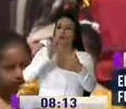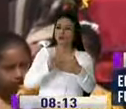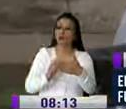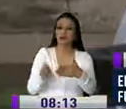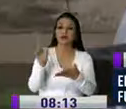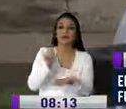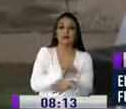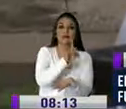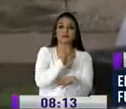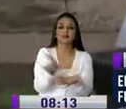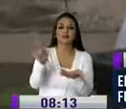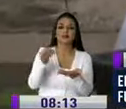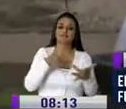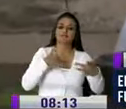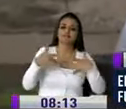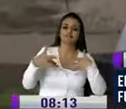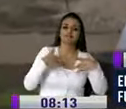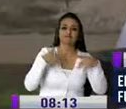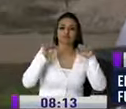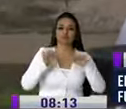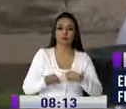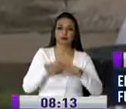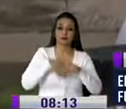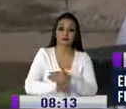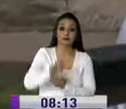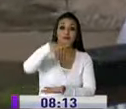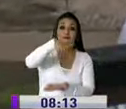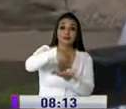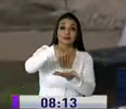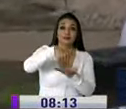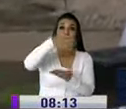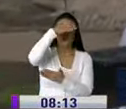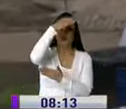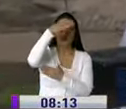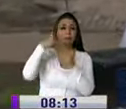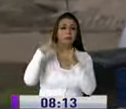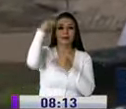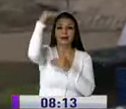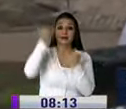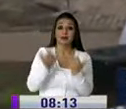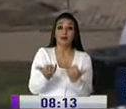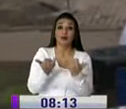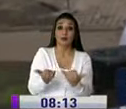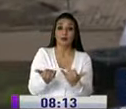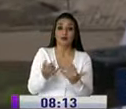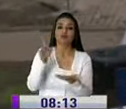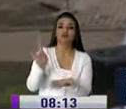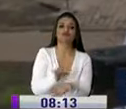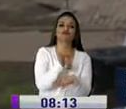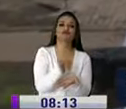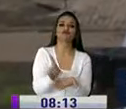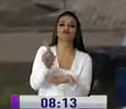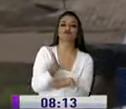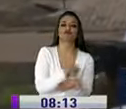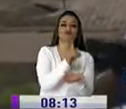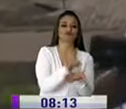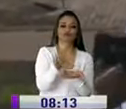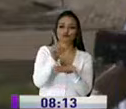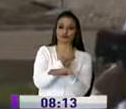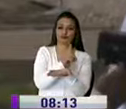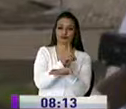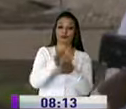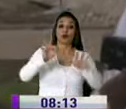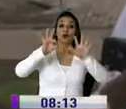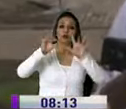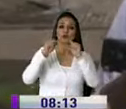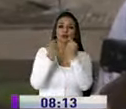teatro. Dentro del Centro Cultural vamos a principalmente, en este momento tenemos la danza, tenemos en el Foro Cultural 8 grupos